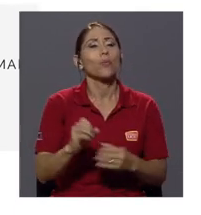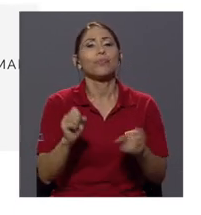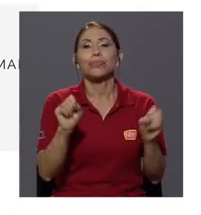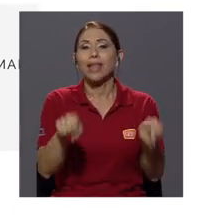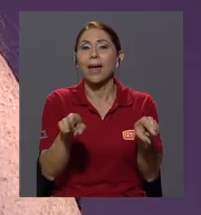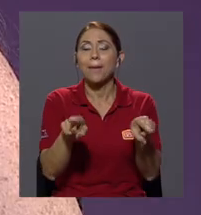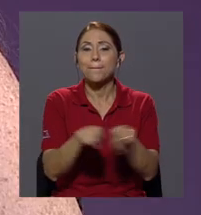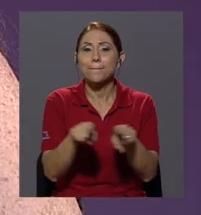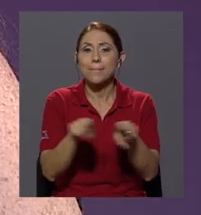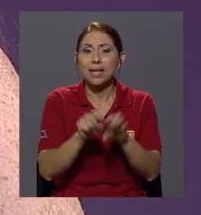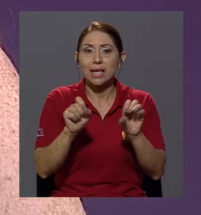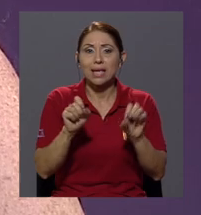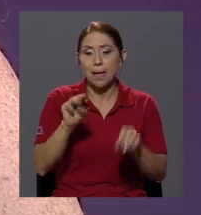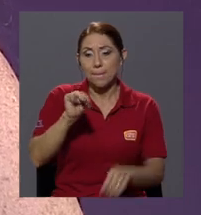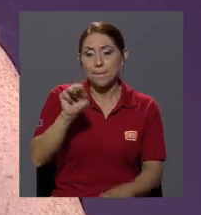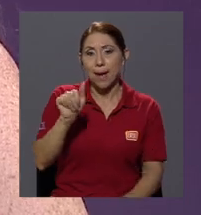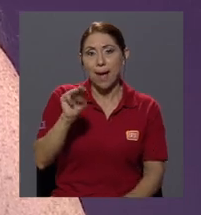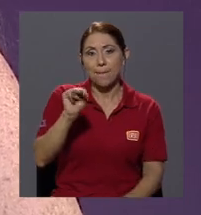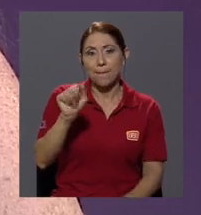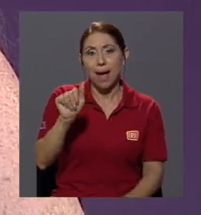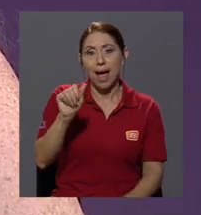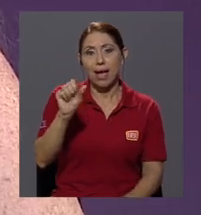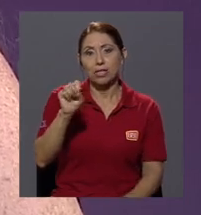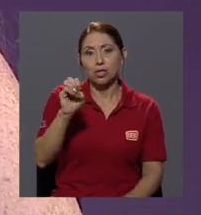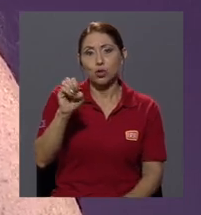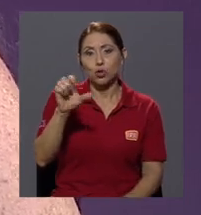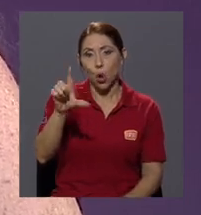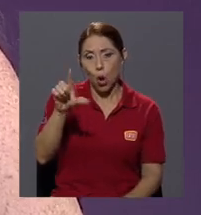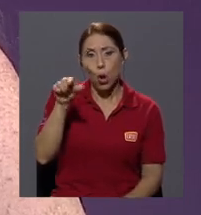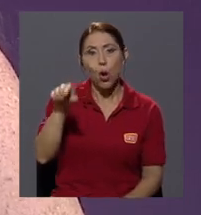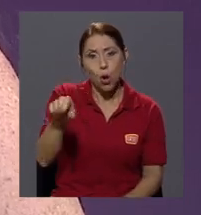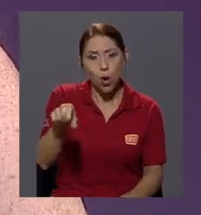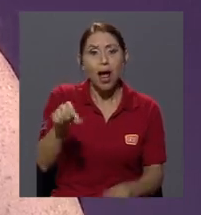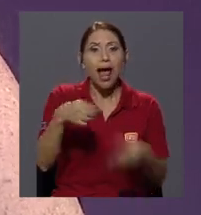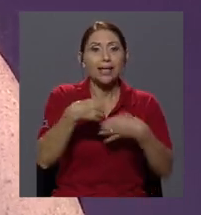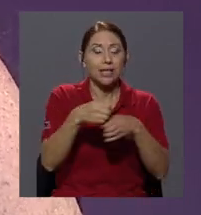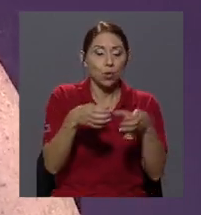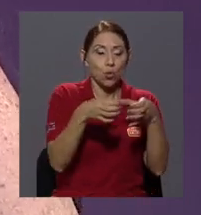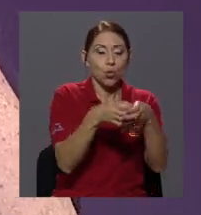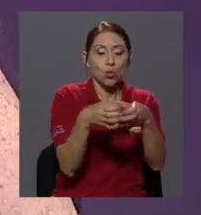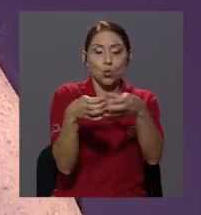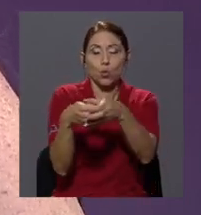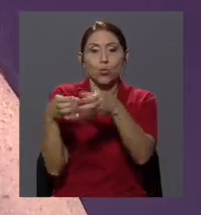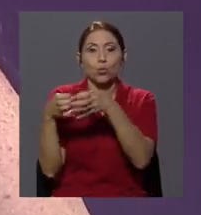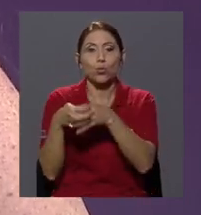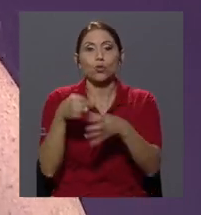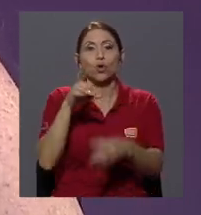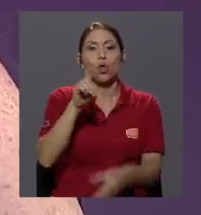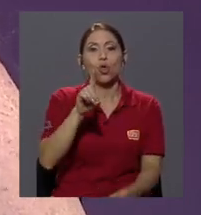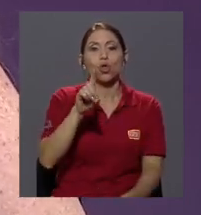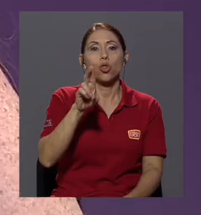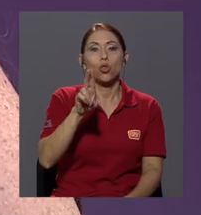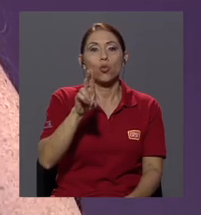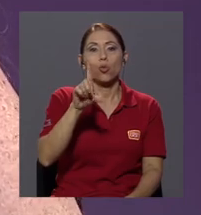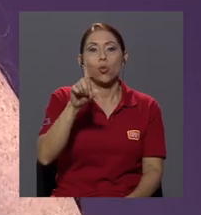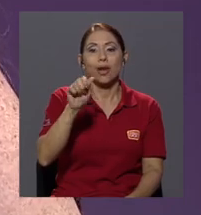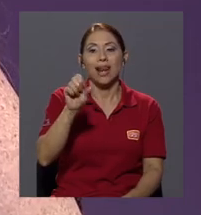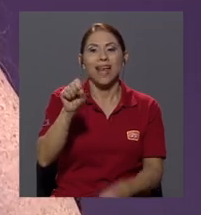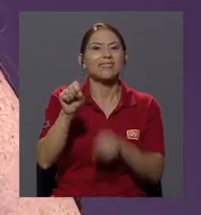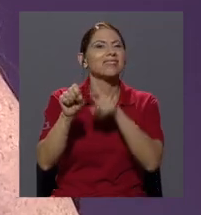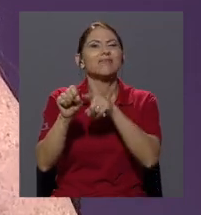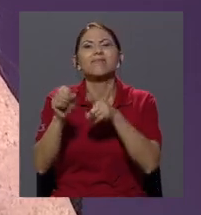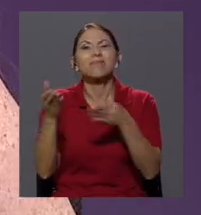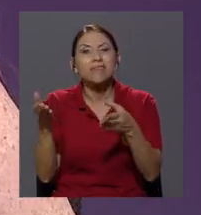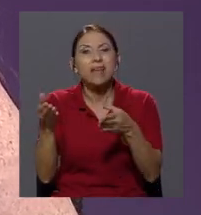formando grupos de dudas duras son acompañantes no son personal médico no nunca ha estudiado enfermería ni